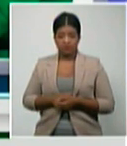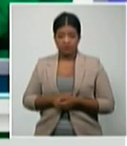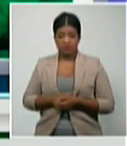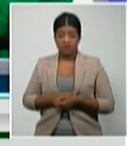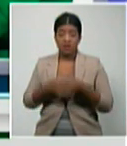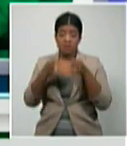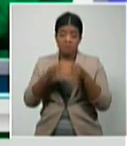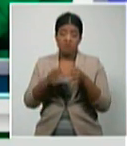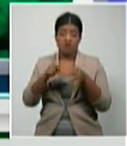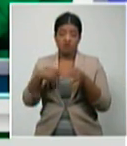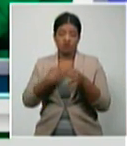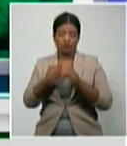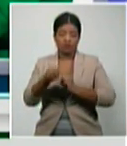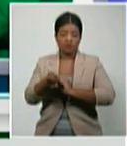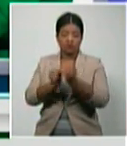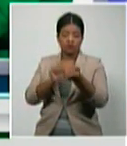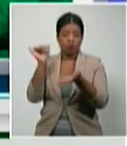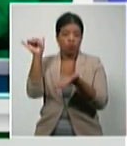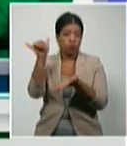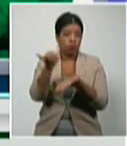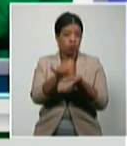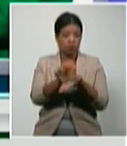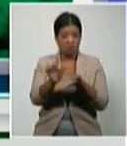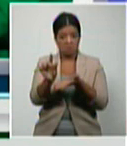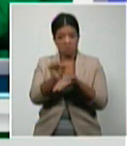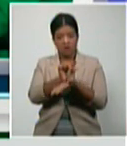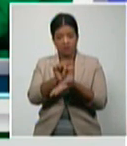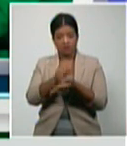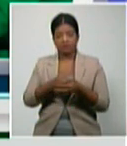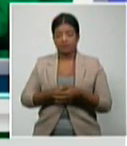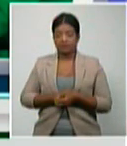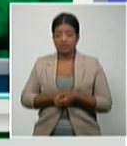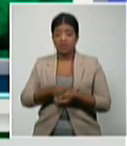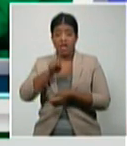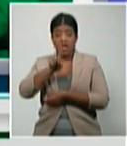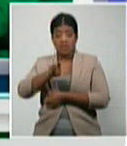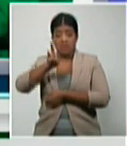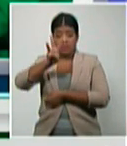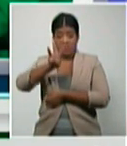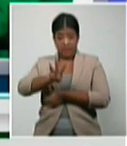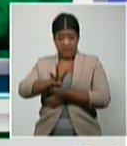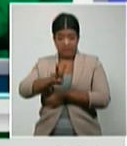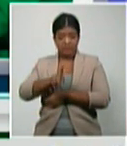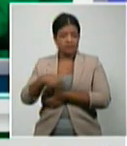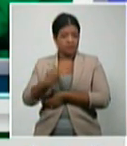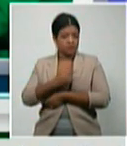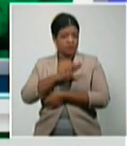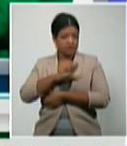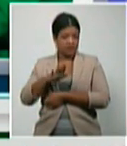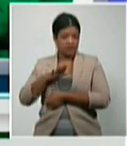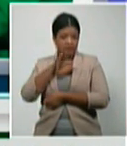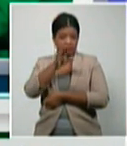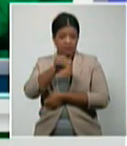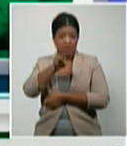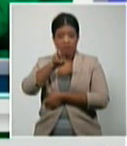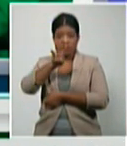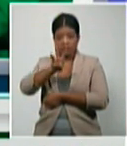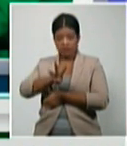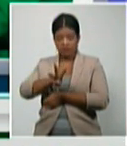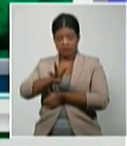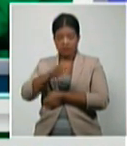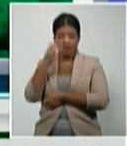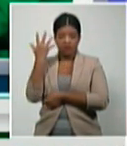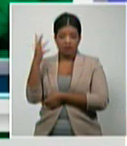produciendo. Hubo 13 extranjeros, como dijimos, 4 canadienses, 3